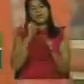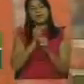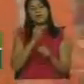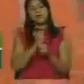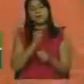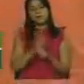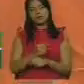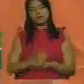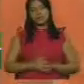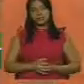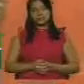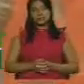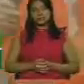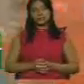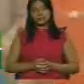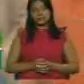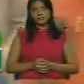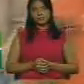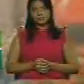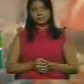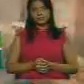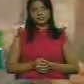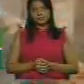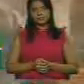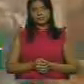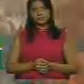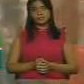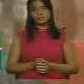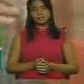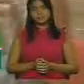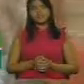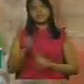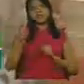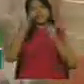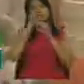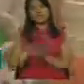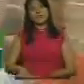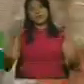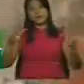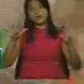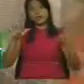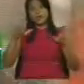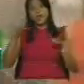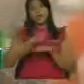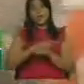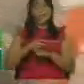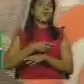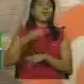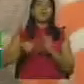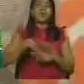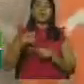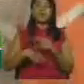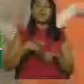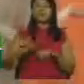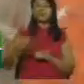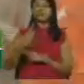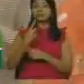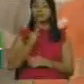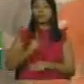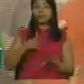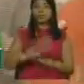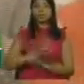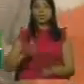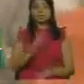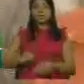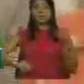nosotros estamos desarrollando. Sí, como tú decías, está todo el despliegue, todo un despliegue del gobierno trabajo revolucionario. Son instrucciones del presidente de la